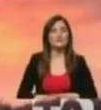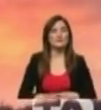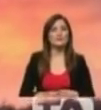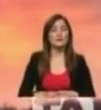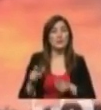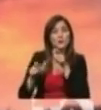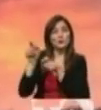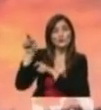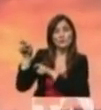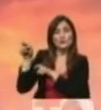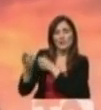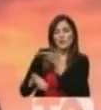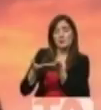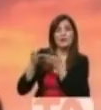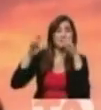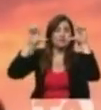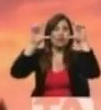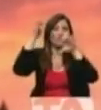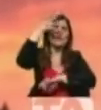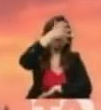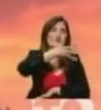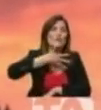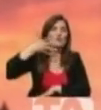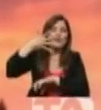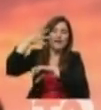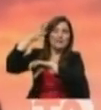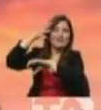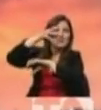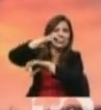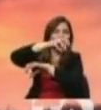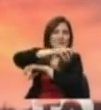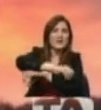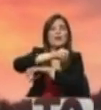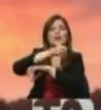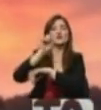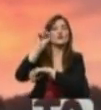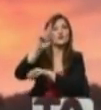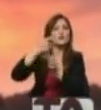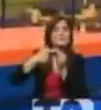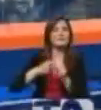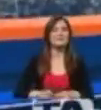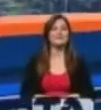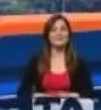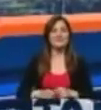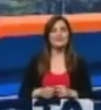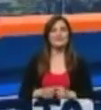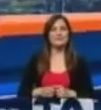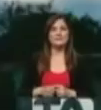Uno de nuestros televidentes compartió con nosotros esta bella postal de un atardecer captado desde Chillogallo, en el sur de Quito.